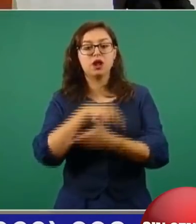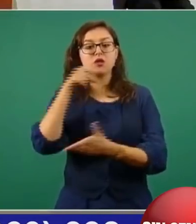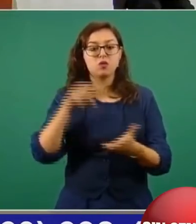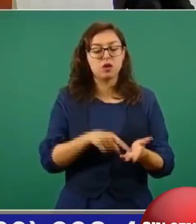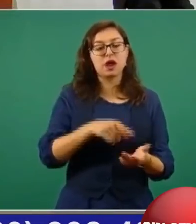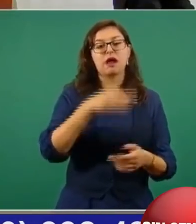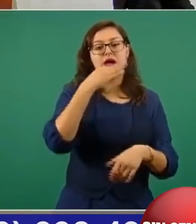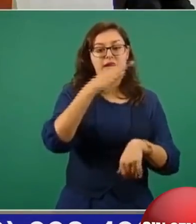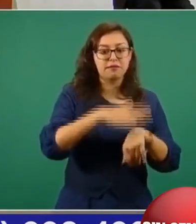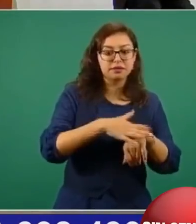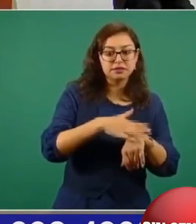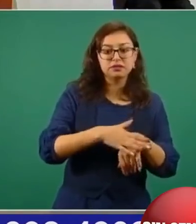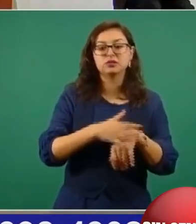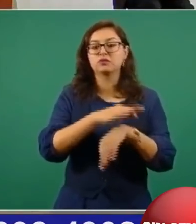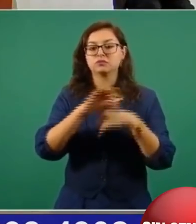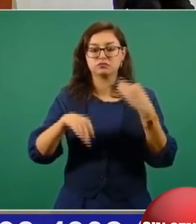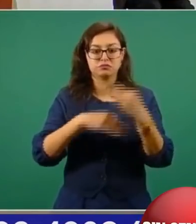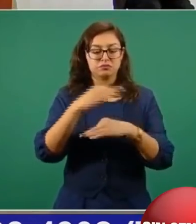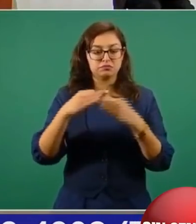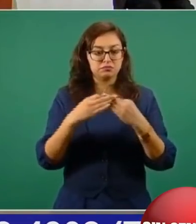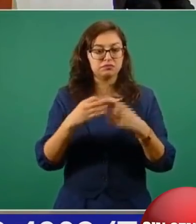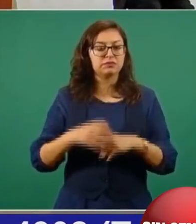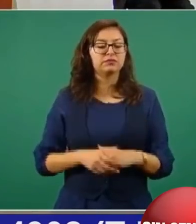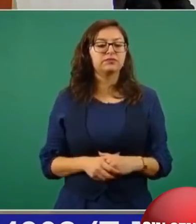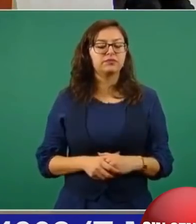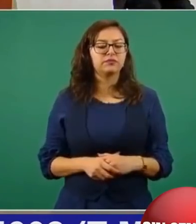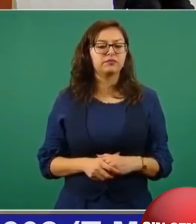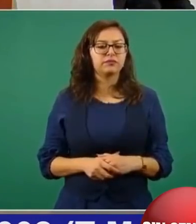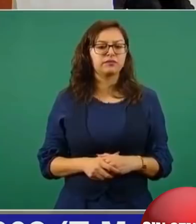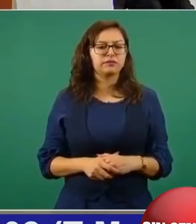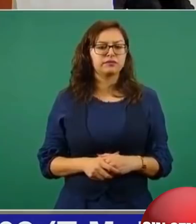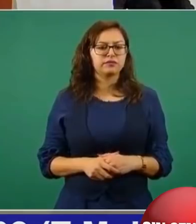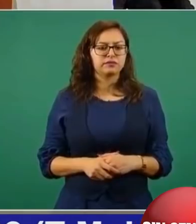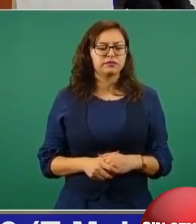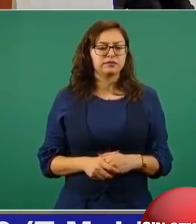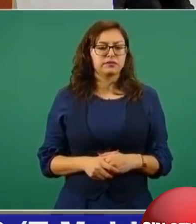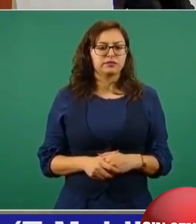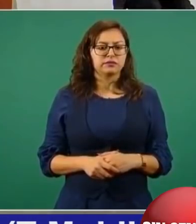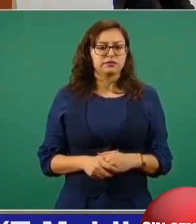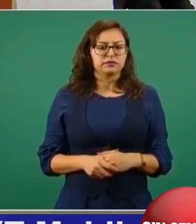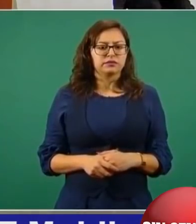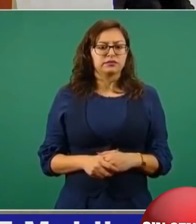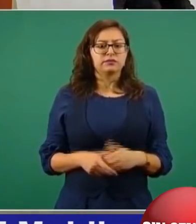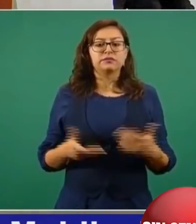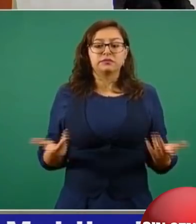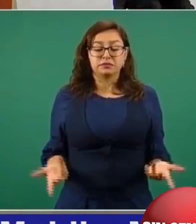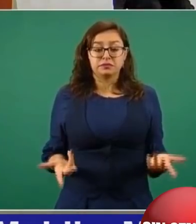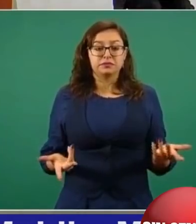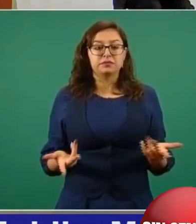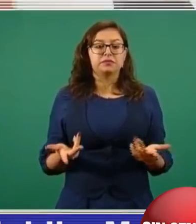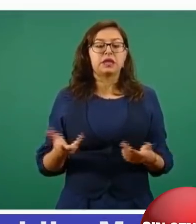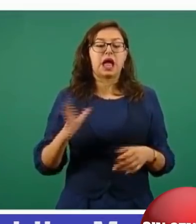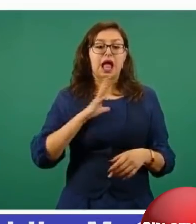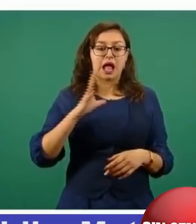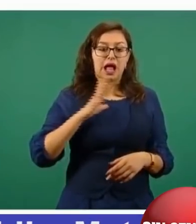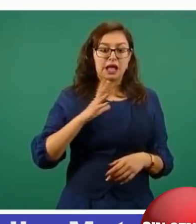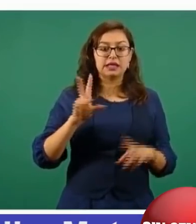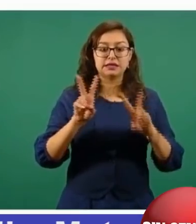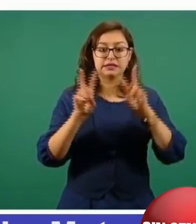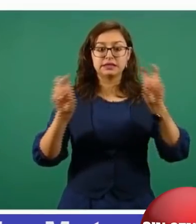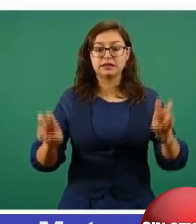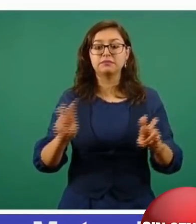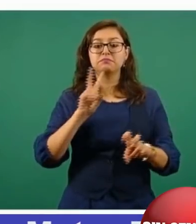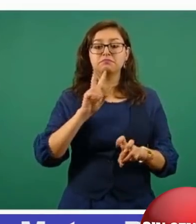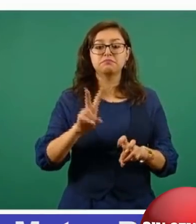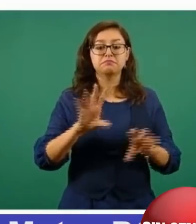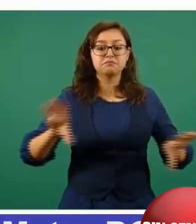condiciones serán vacunadas. Y tenemos la parte de la voz comunitaria, esto es las radios comunitarias, la